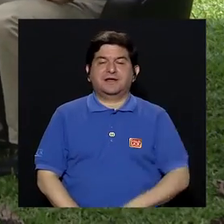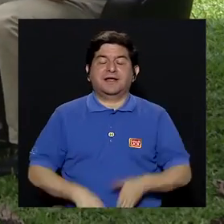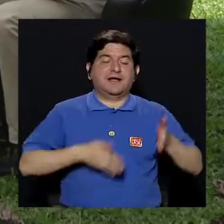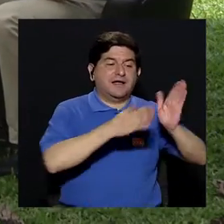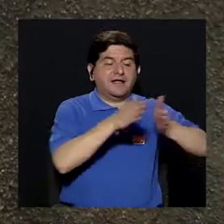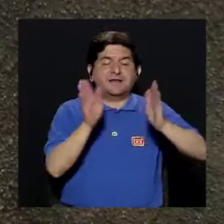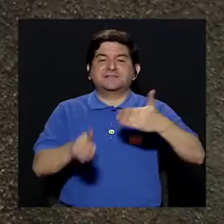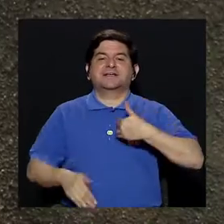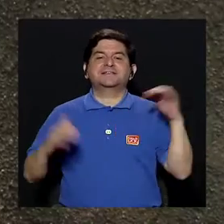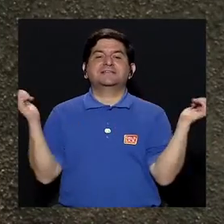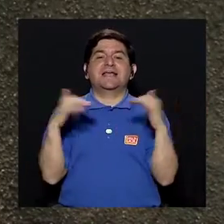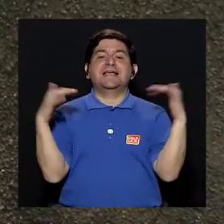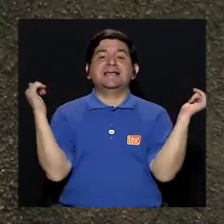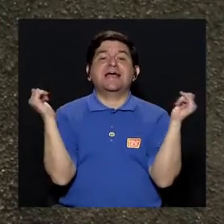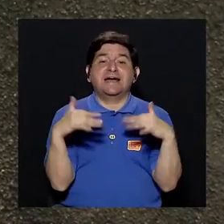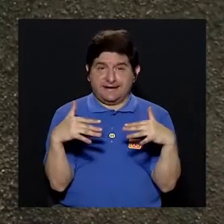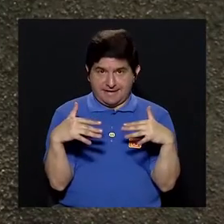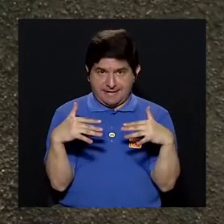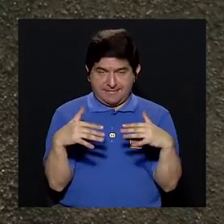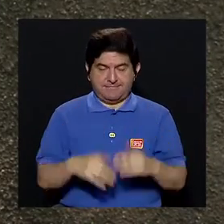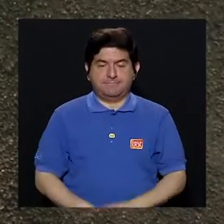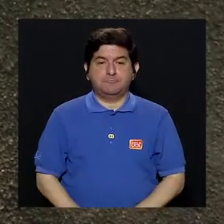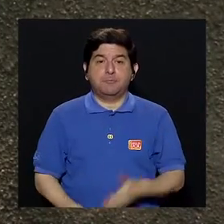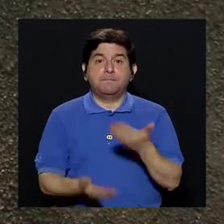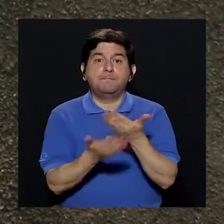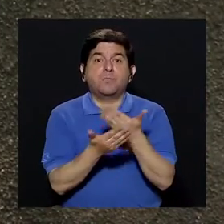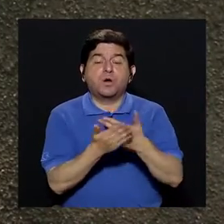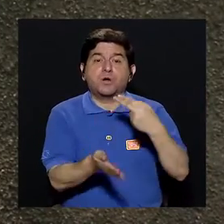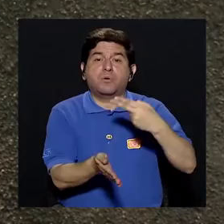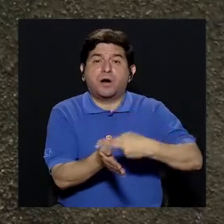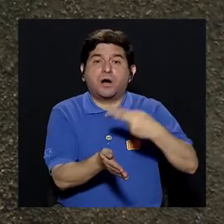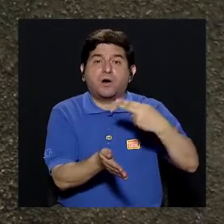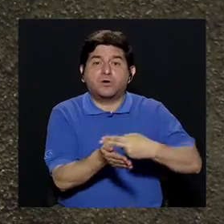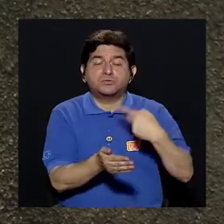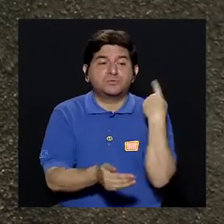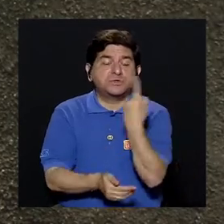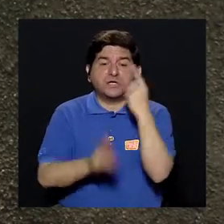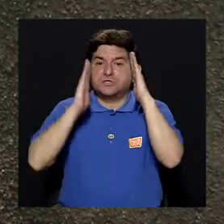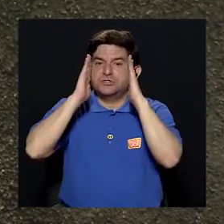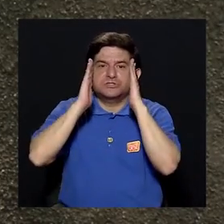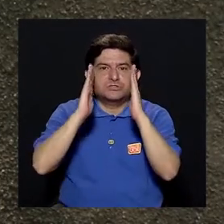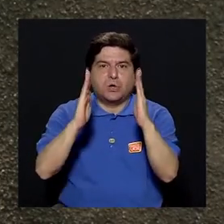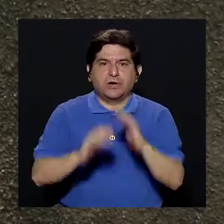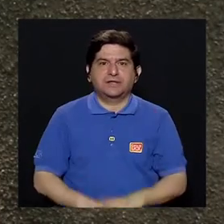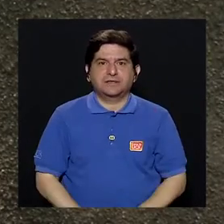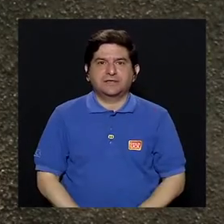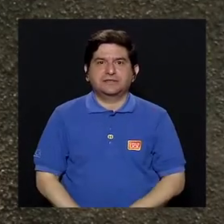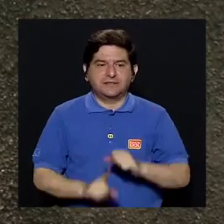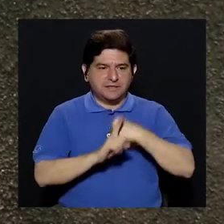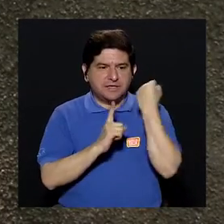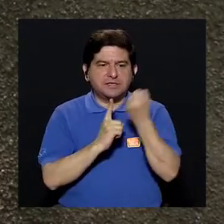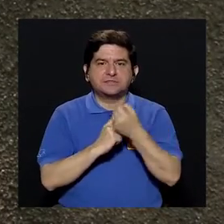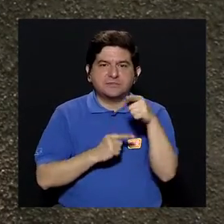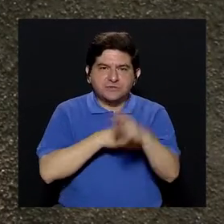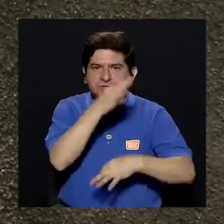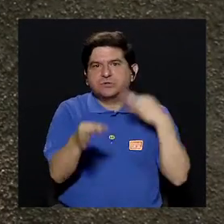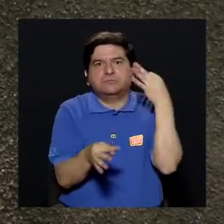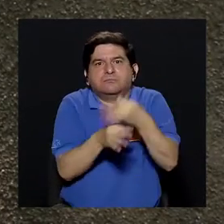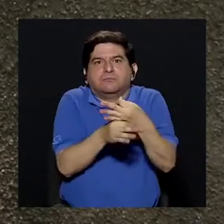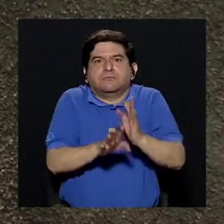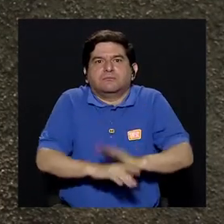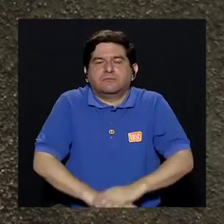las carreteras. Y prueba de ello es que tenemos un hospital que se dedica única y exclusivamente a atender esa